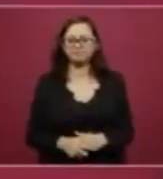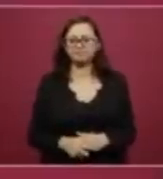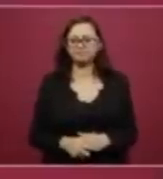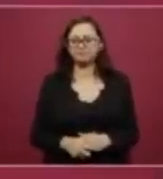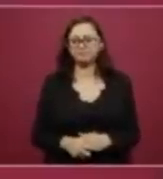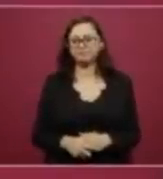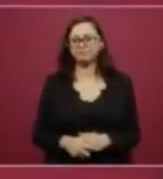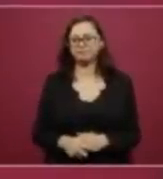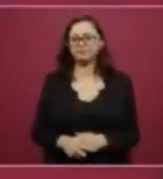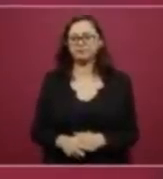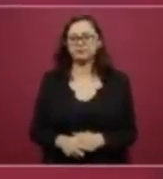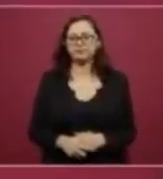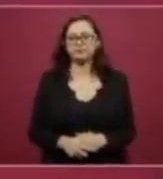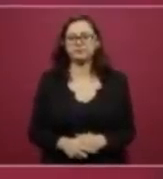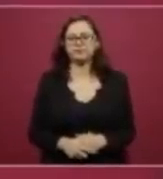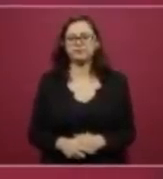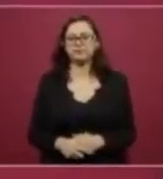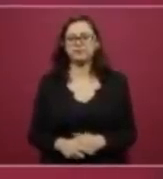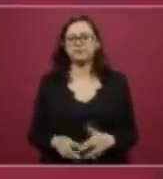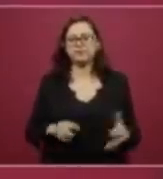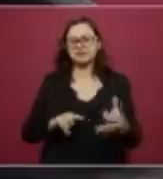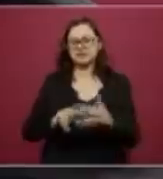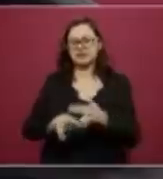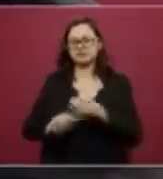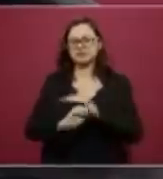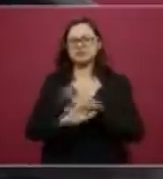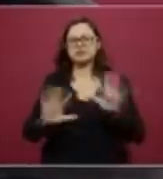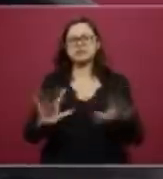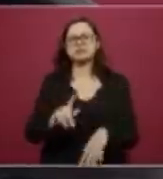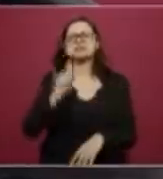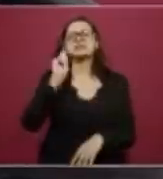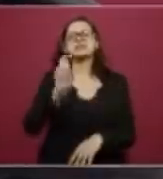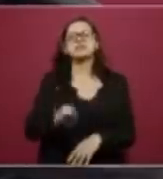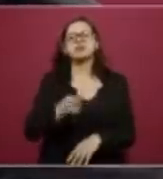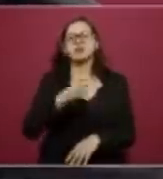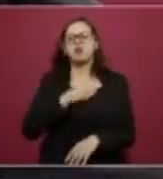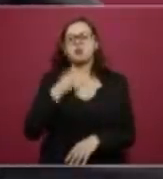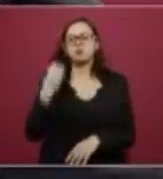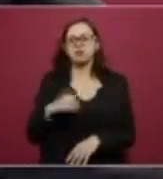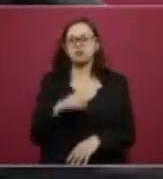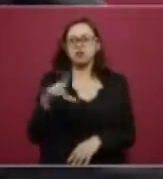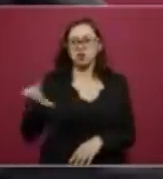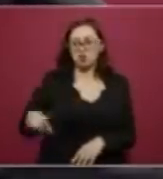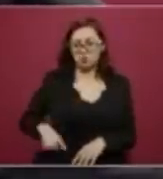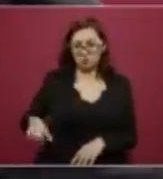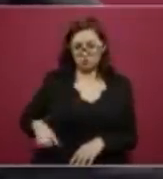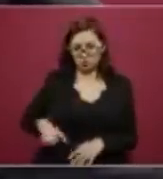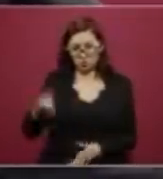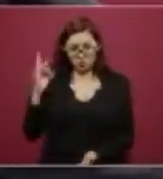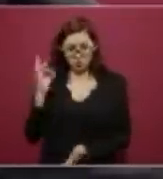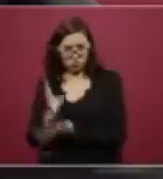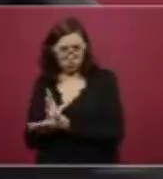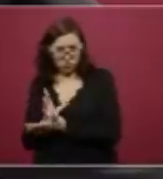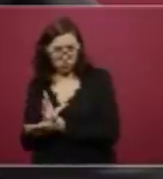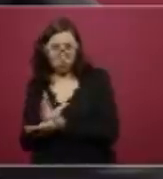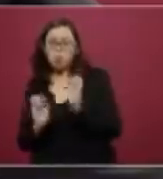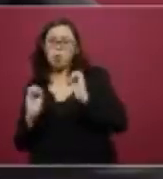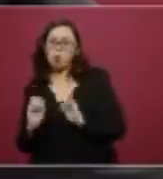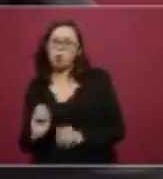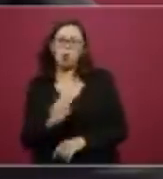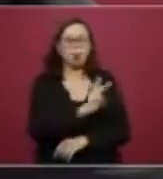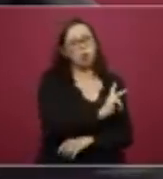la transparencia nada más es, la obligación de transparencia nada más es el gobierno o todos.